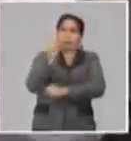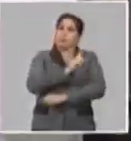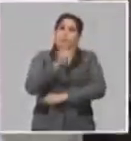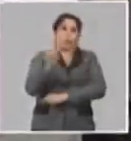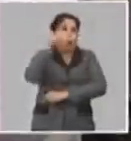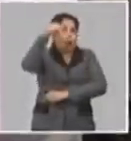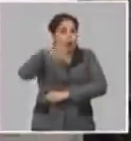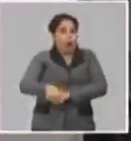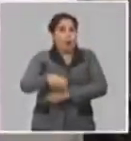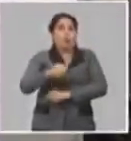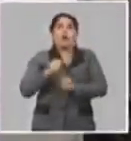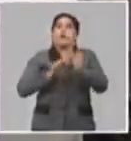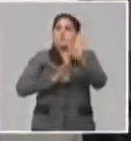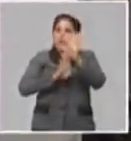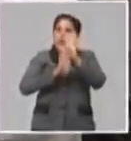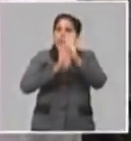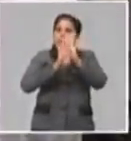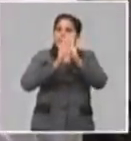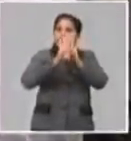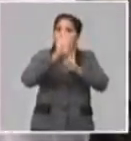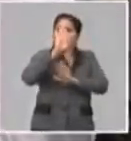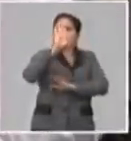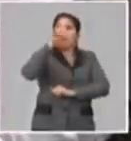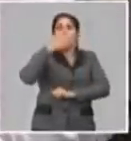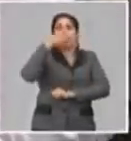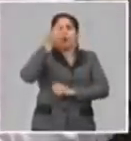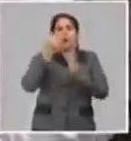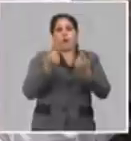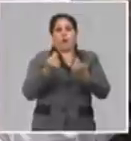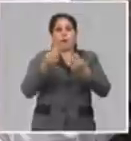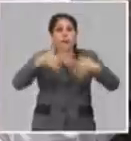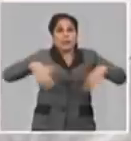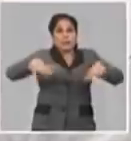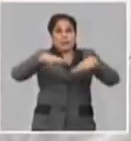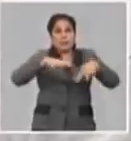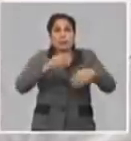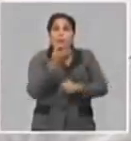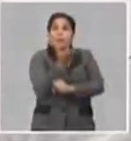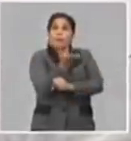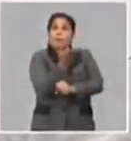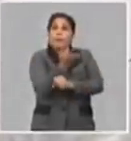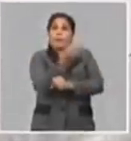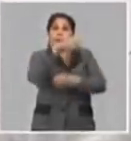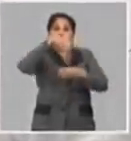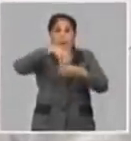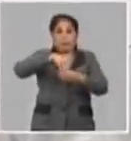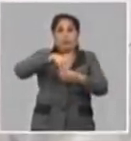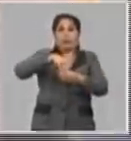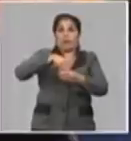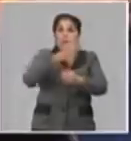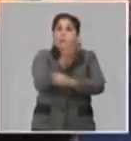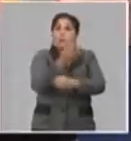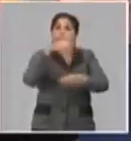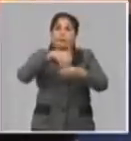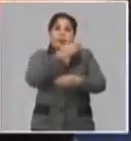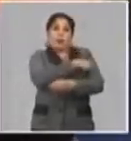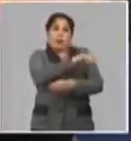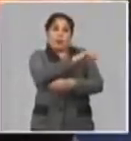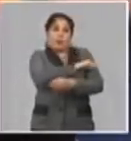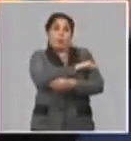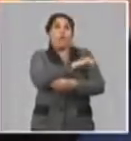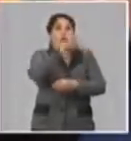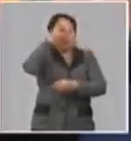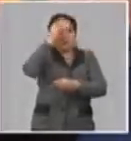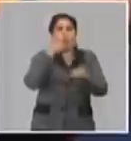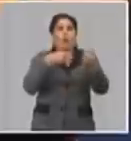sino que vamos siempre en el sentido de marchar hacia adelante. En ese contexto usted hablaba de la demanda interna como uno de los principios que hay que potenciar, y por supuesto eso pasa por